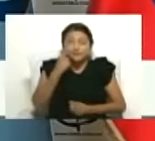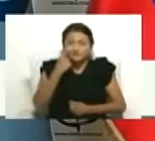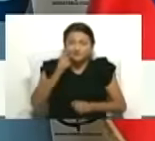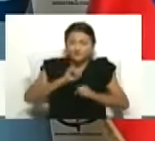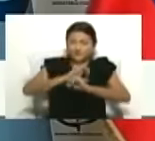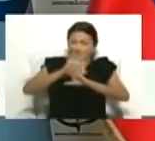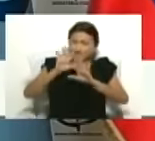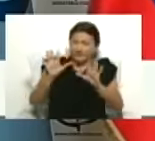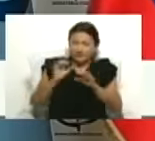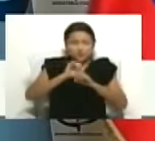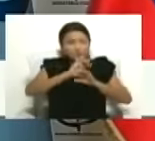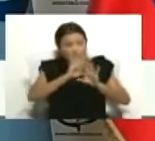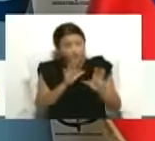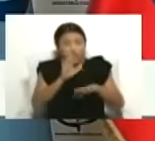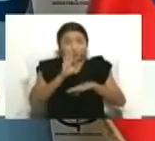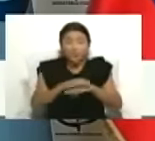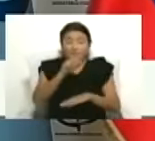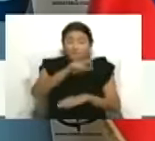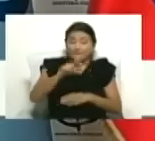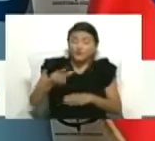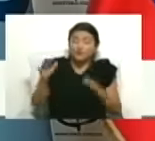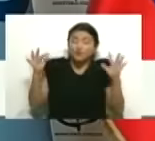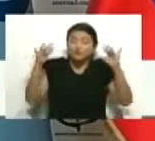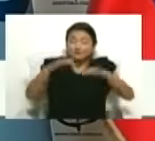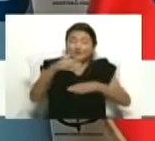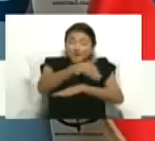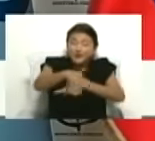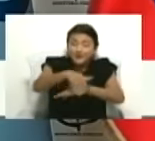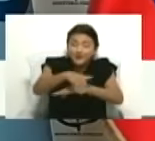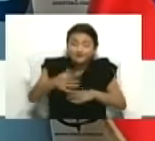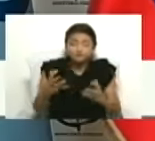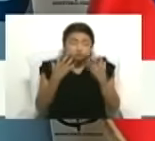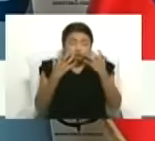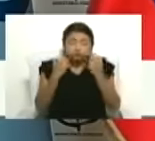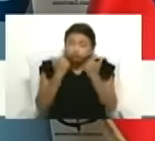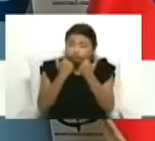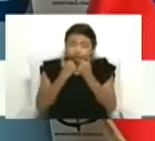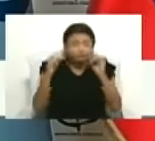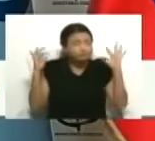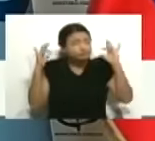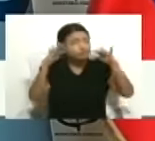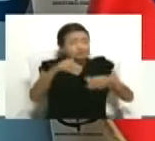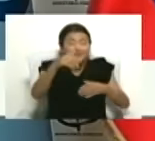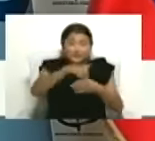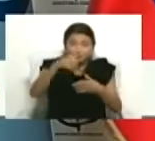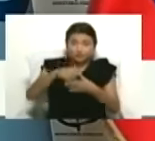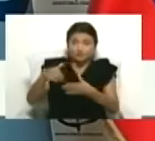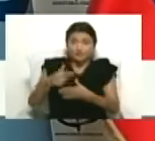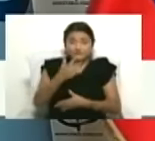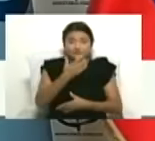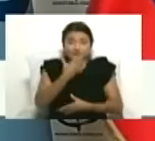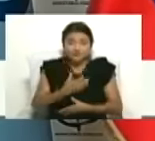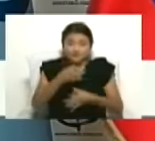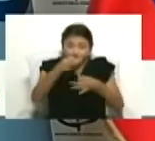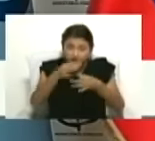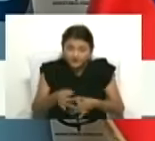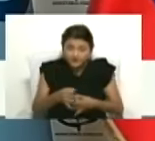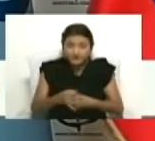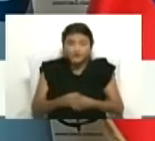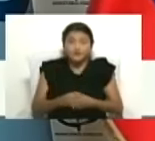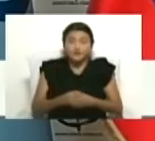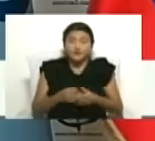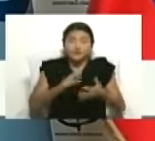y cuando el pueblo sale a las calles de manera masiva a votar por las